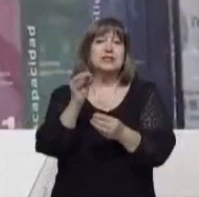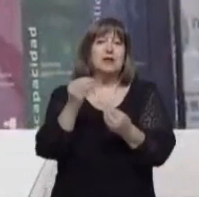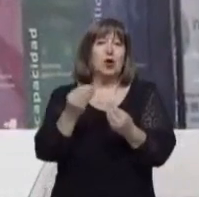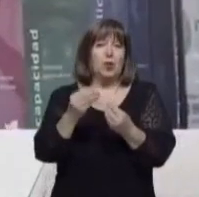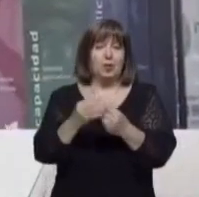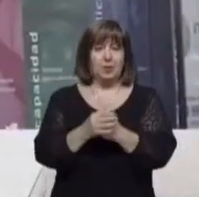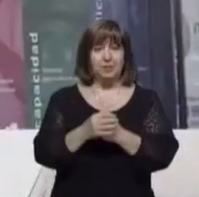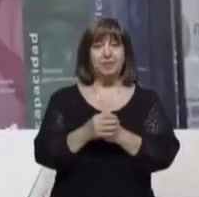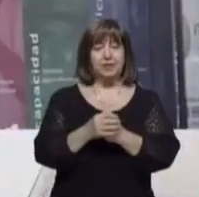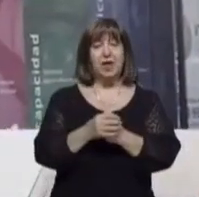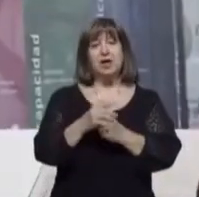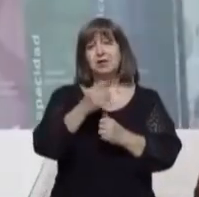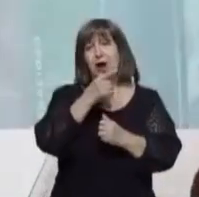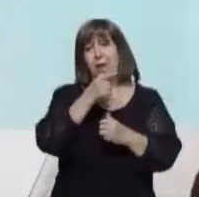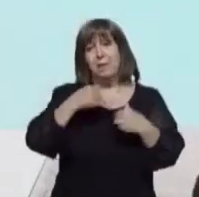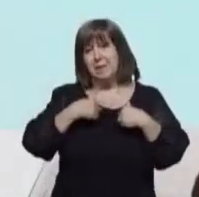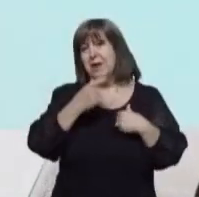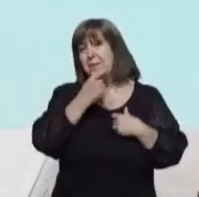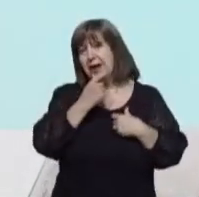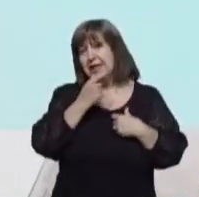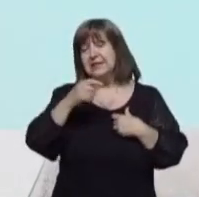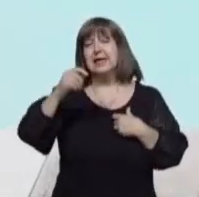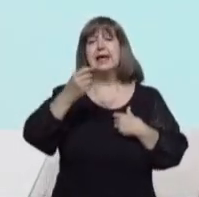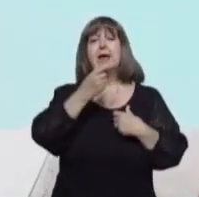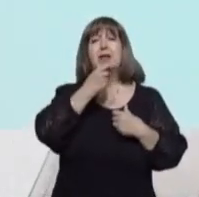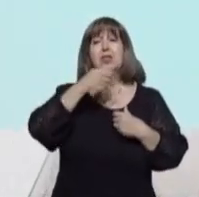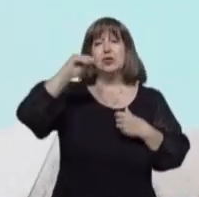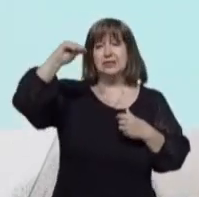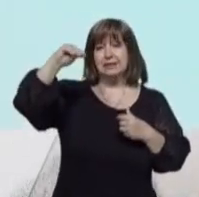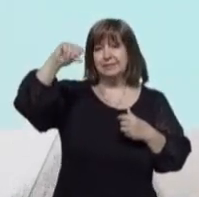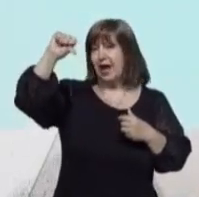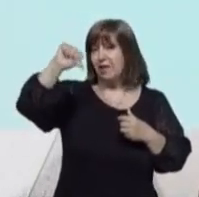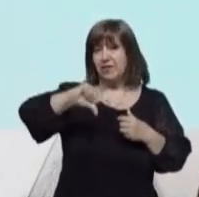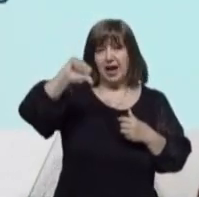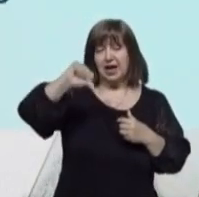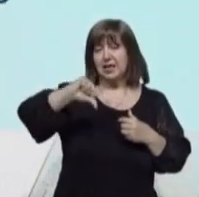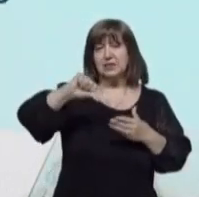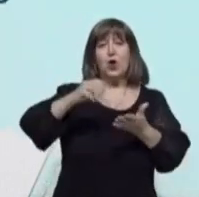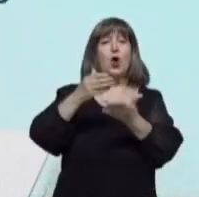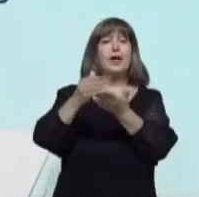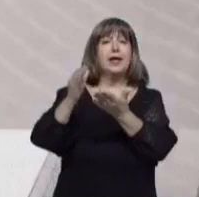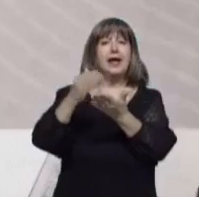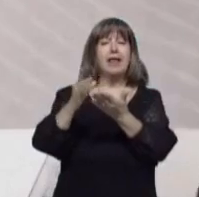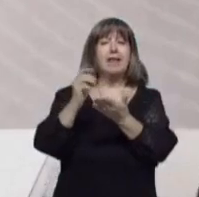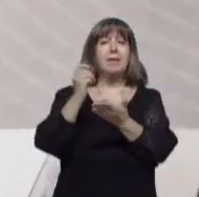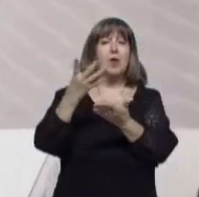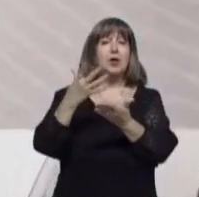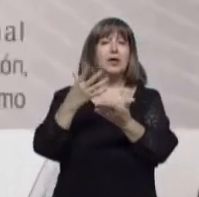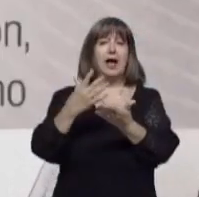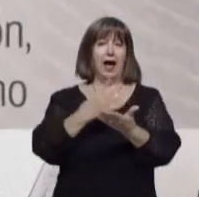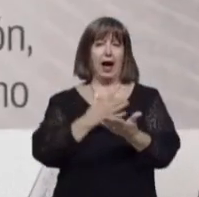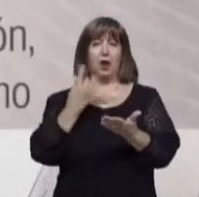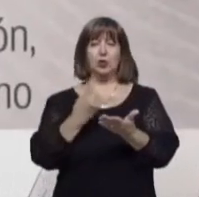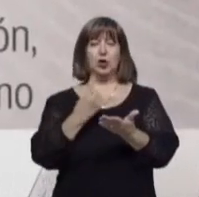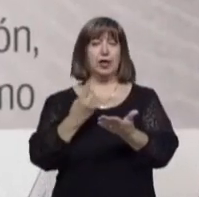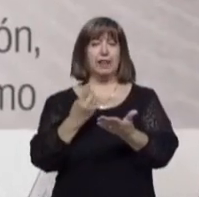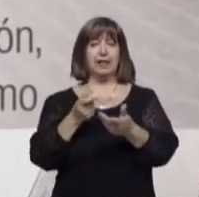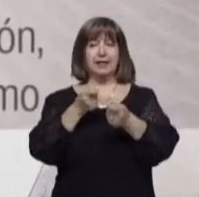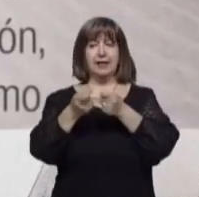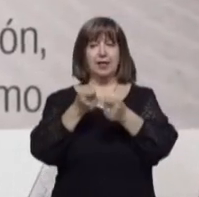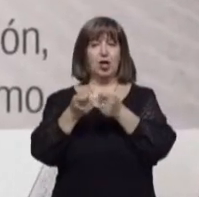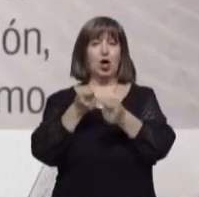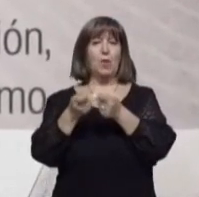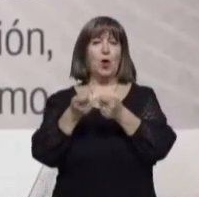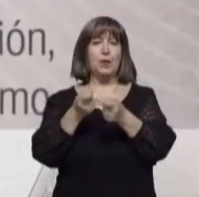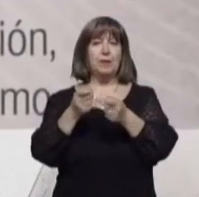de las personas. Por la gestión de... Y entiendo que sí. Entiendo que sí, justamente una, por esto,